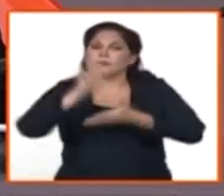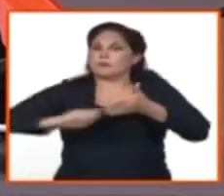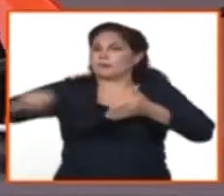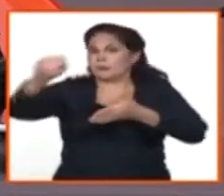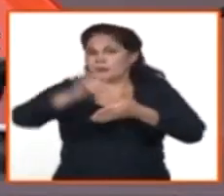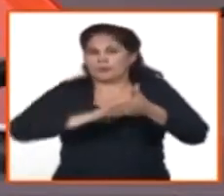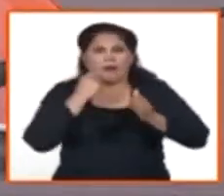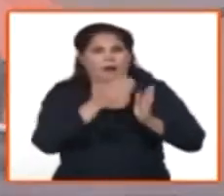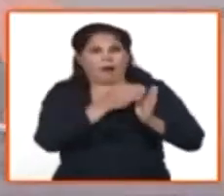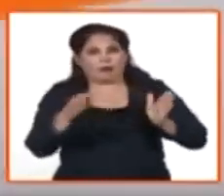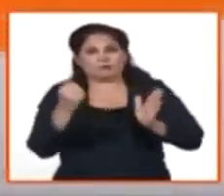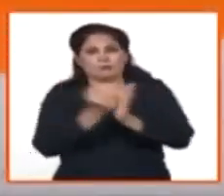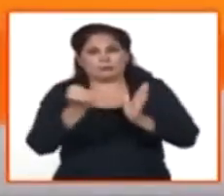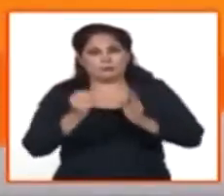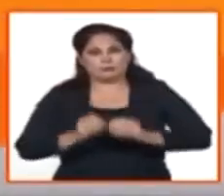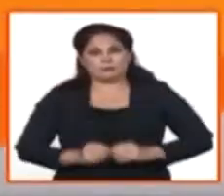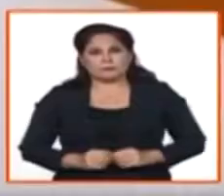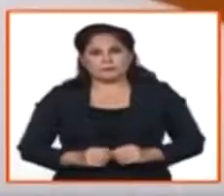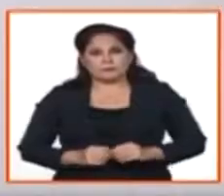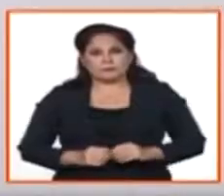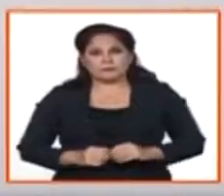año.